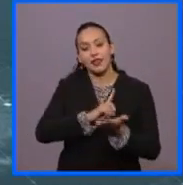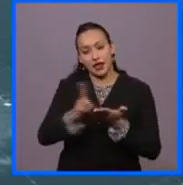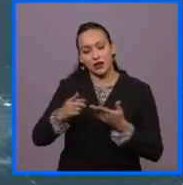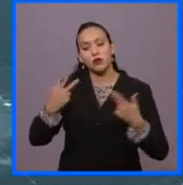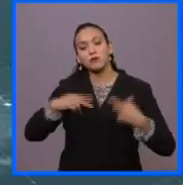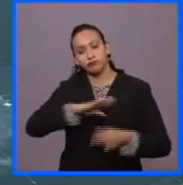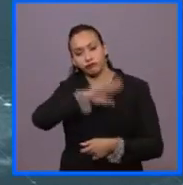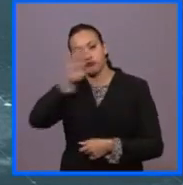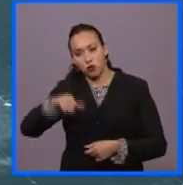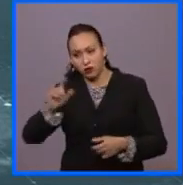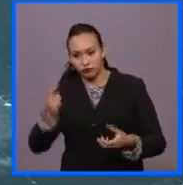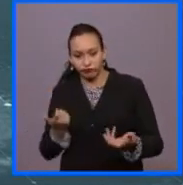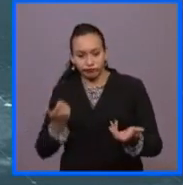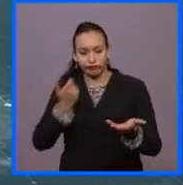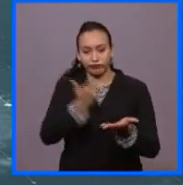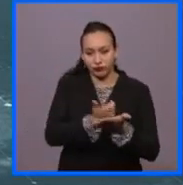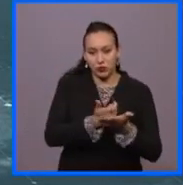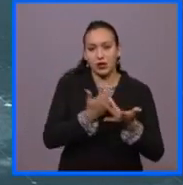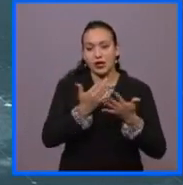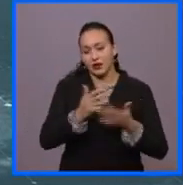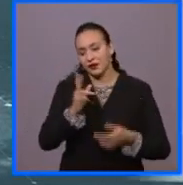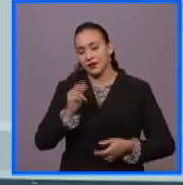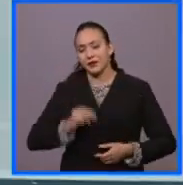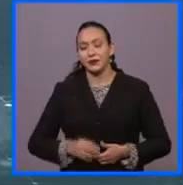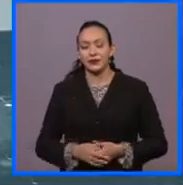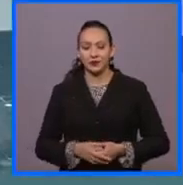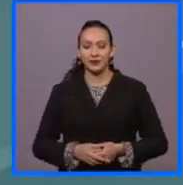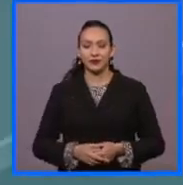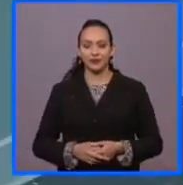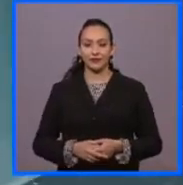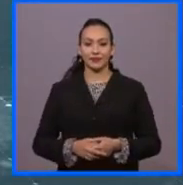trabajador fallecido, estableció la segunda sala.